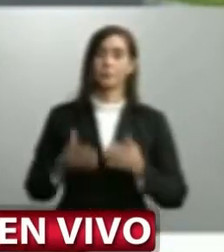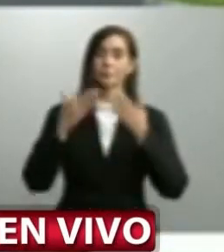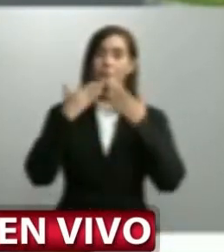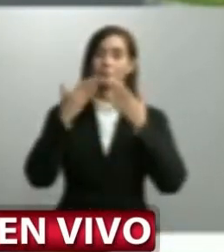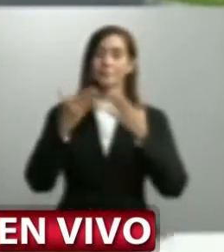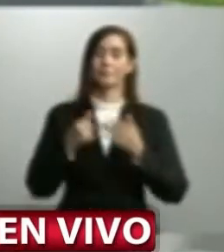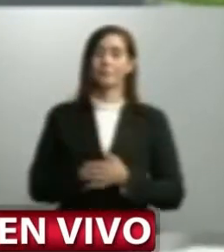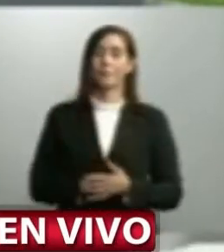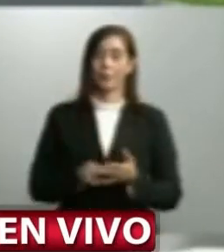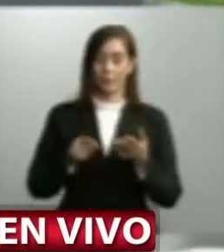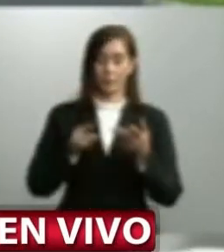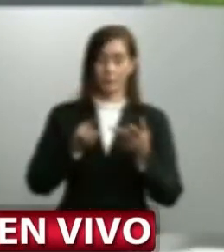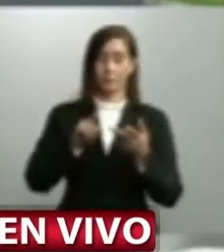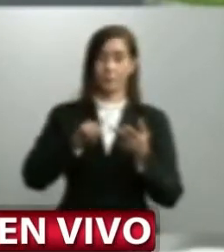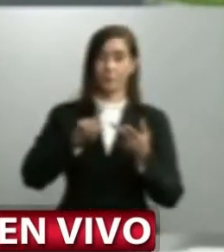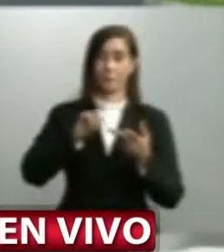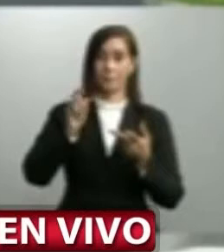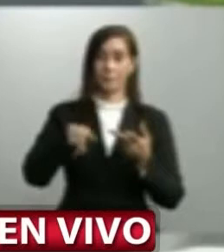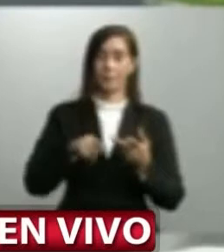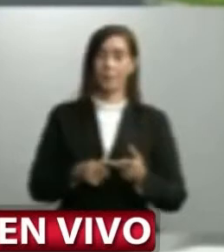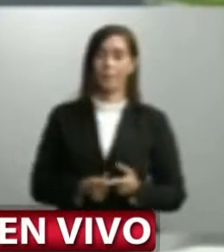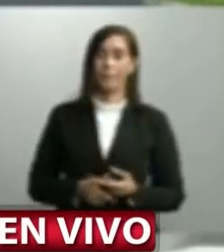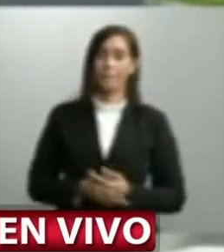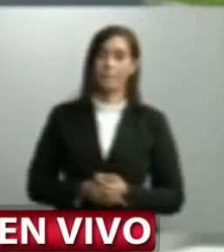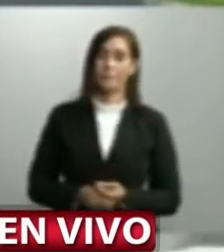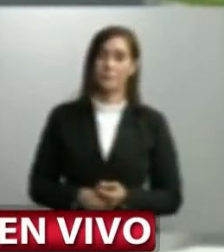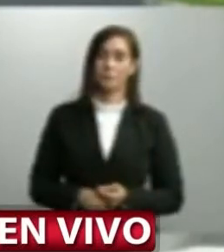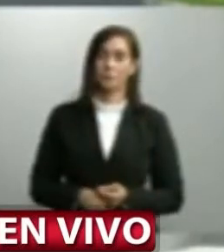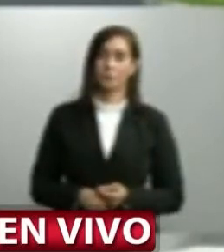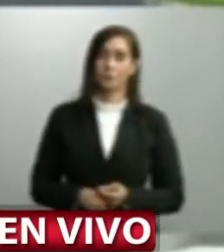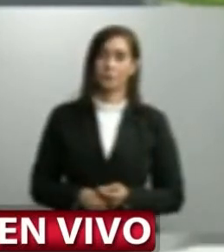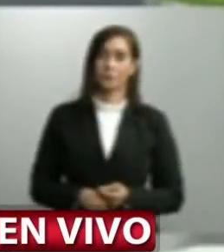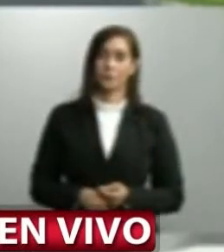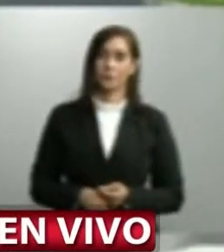Gracias. Martín, adelante.